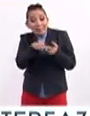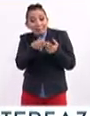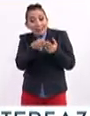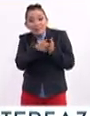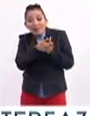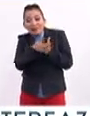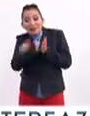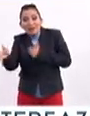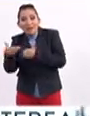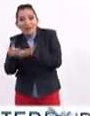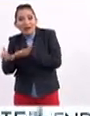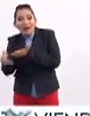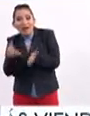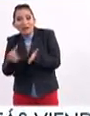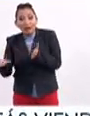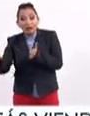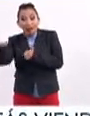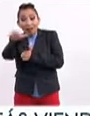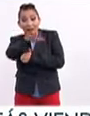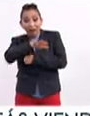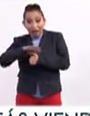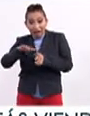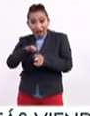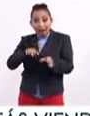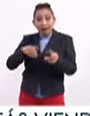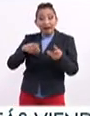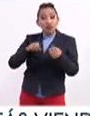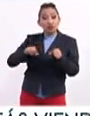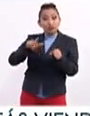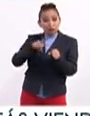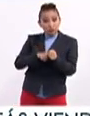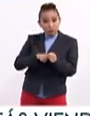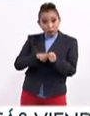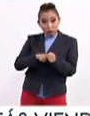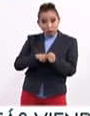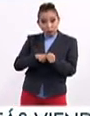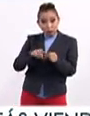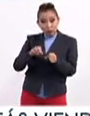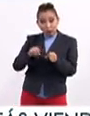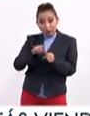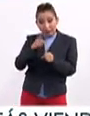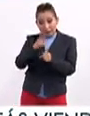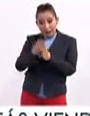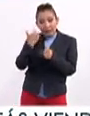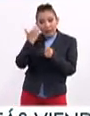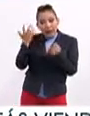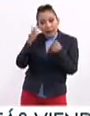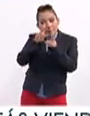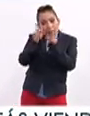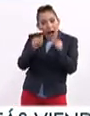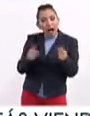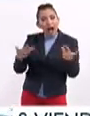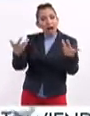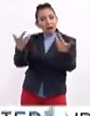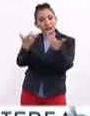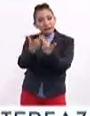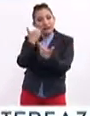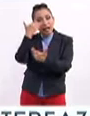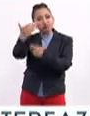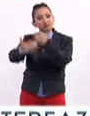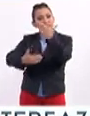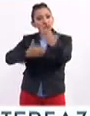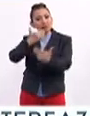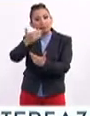eso. Entonces, en una sociedad que debe buscar la paz y la armonía y el desarrollo,